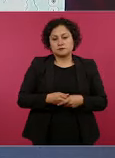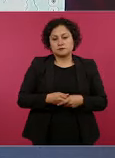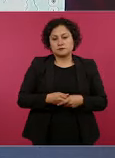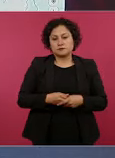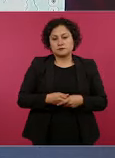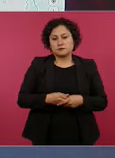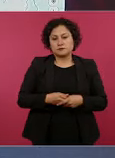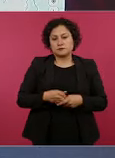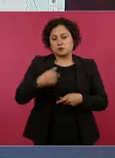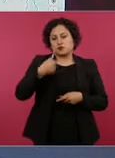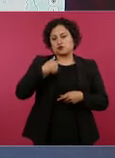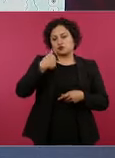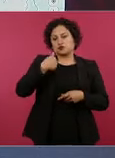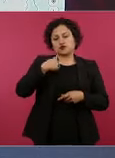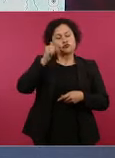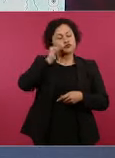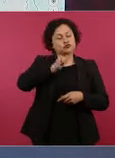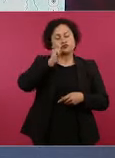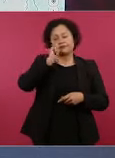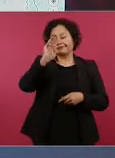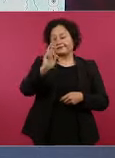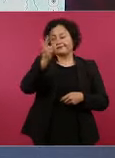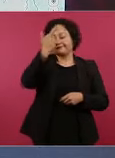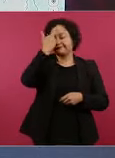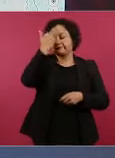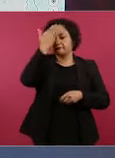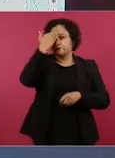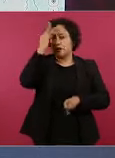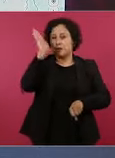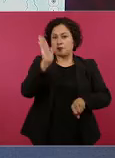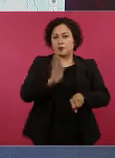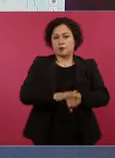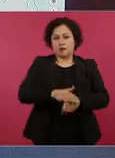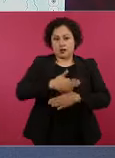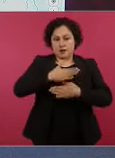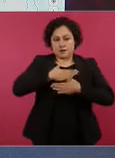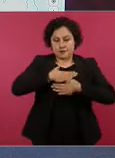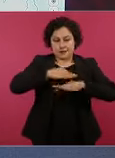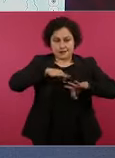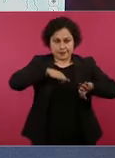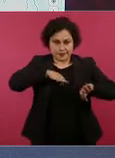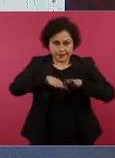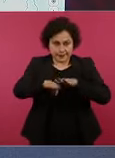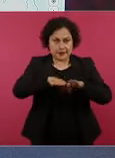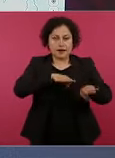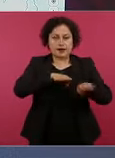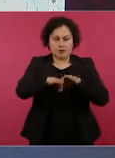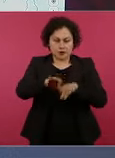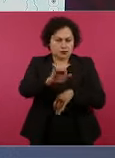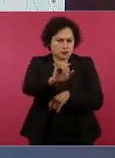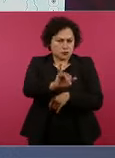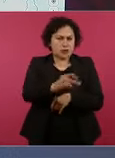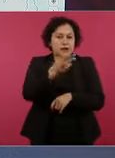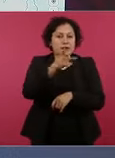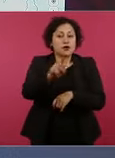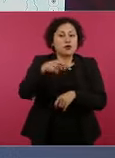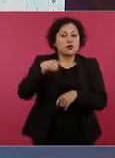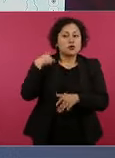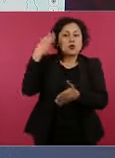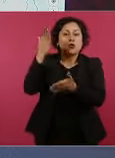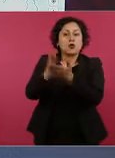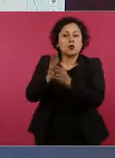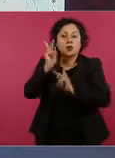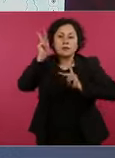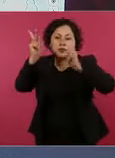Siempre me voy a acordar y estoy trabajando para ellos, pero ya es muy difícil que yo los visite. Pero siempre uno